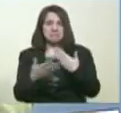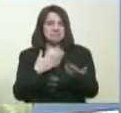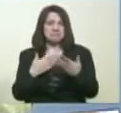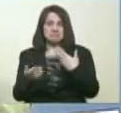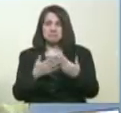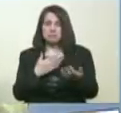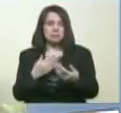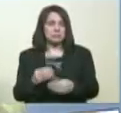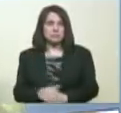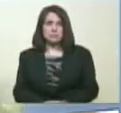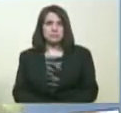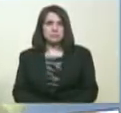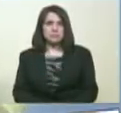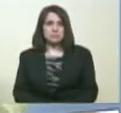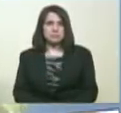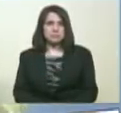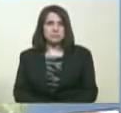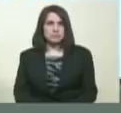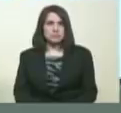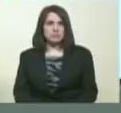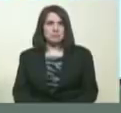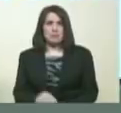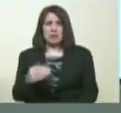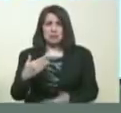la familia tiene o no tiene.